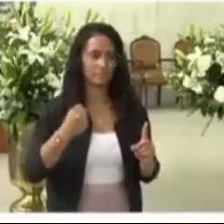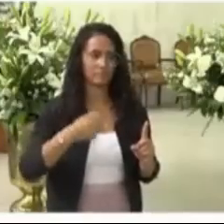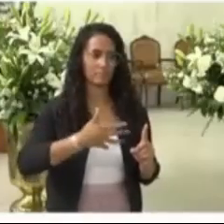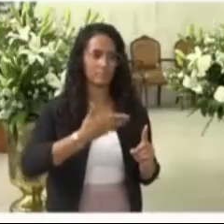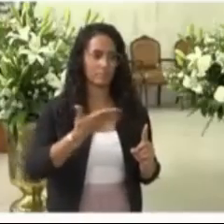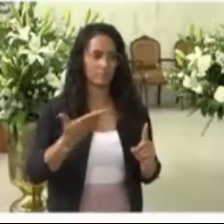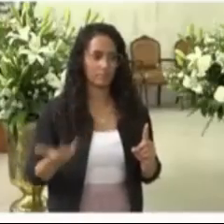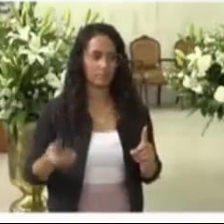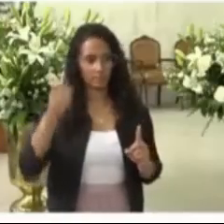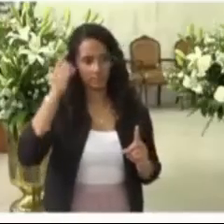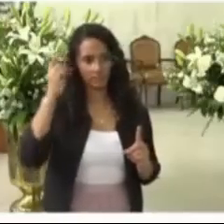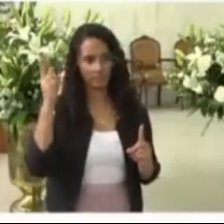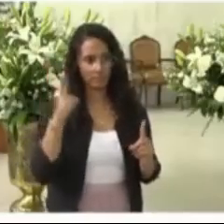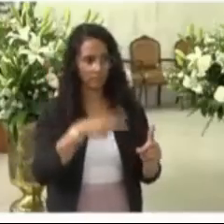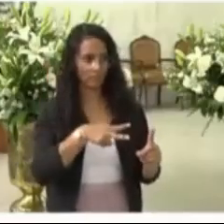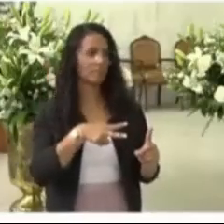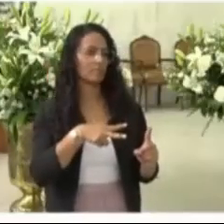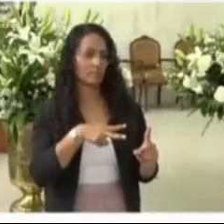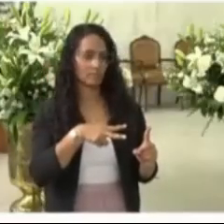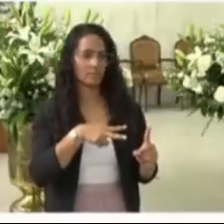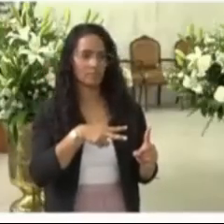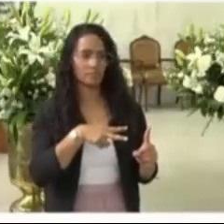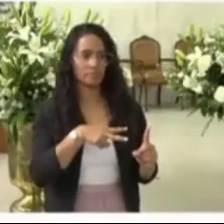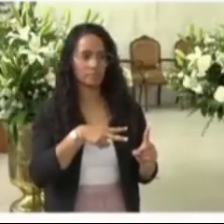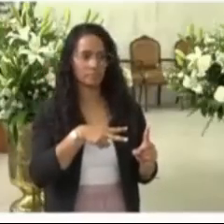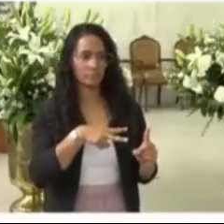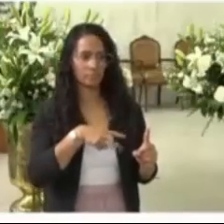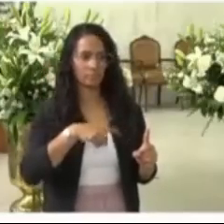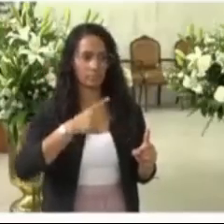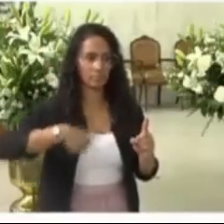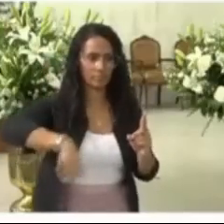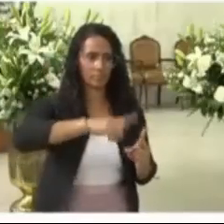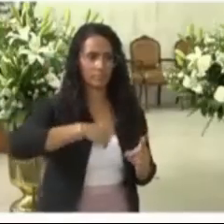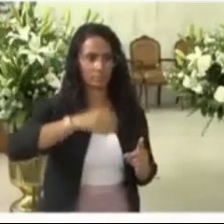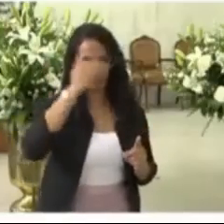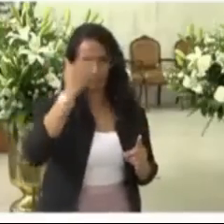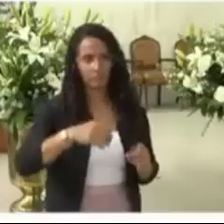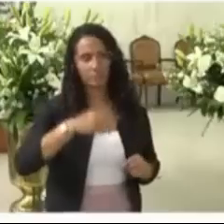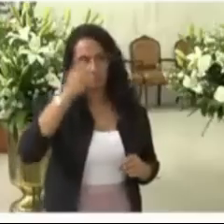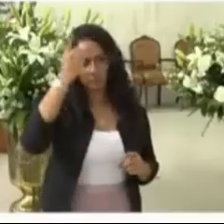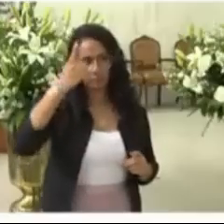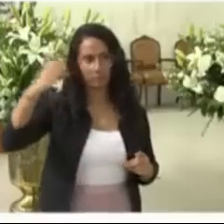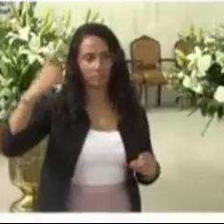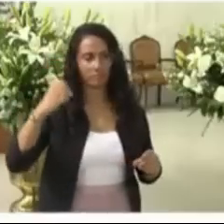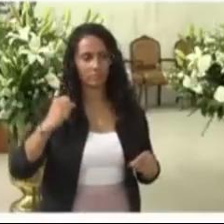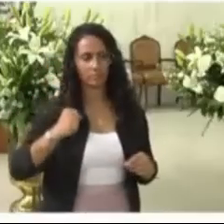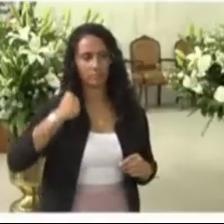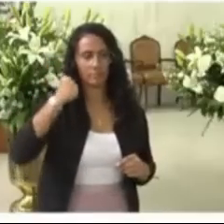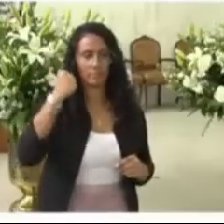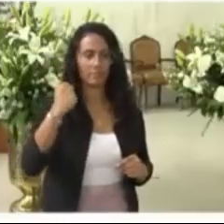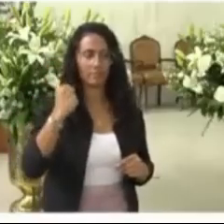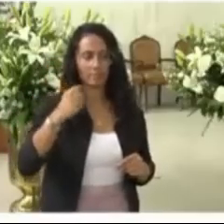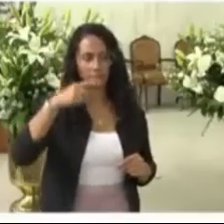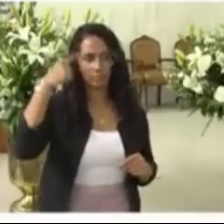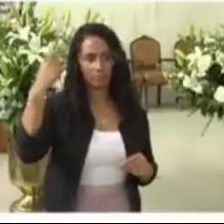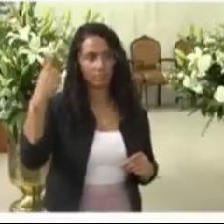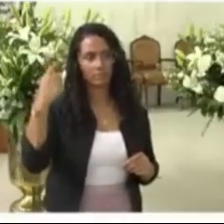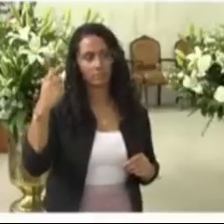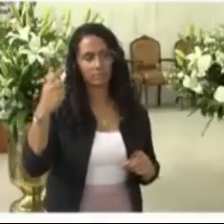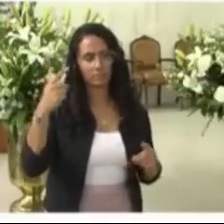oído. Porque el Dios en el que nosotros hemos creído, amados hermanos, es el Dios que oye la oración